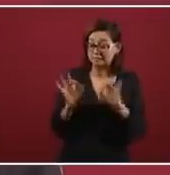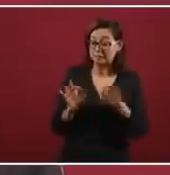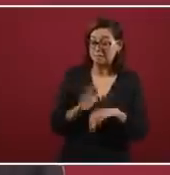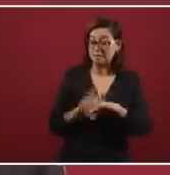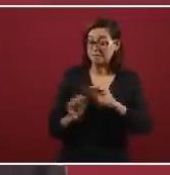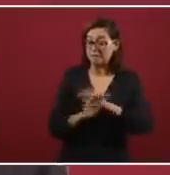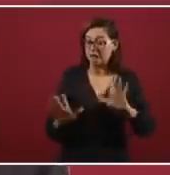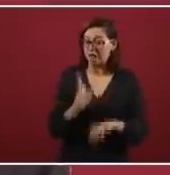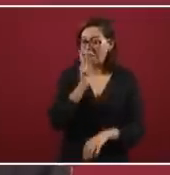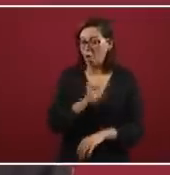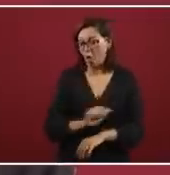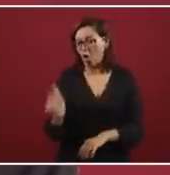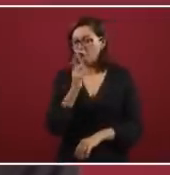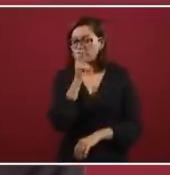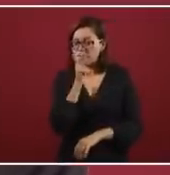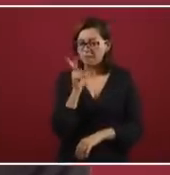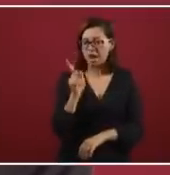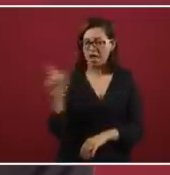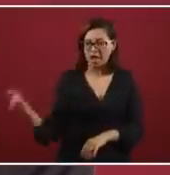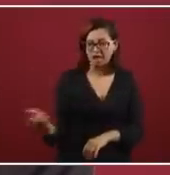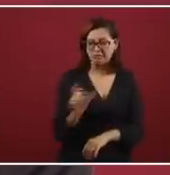clara.